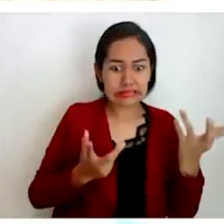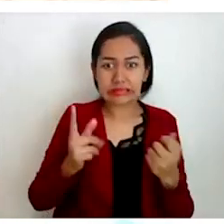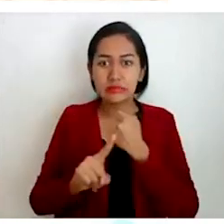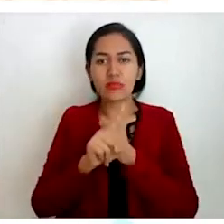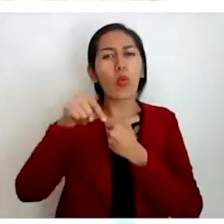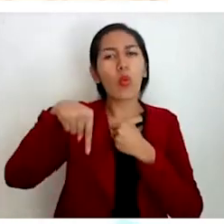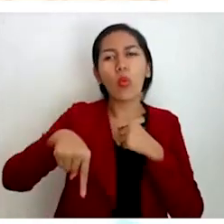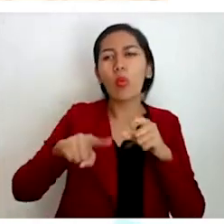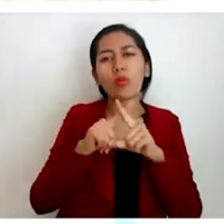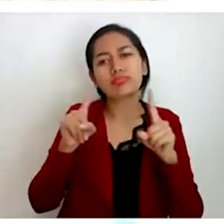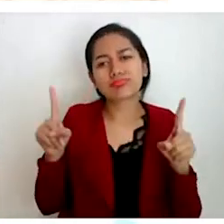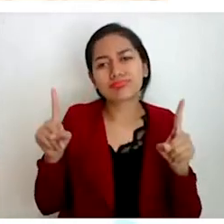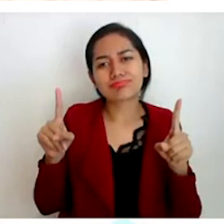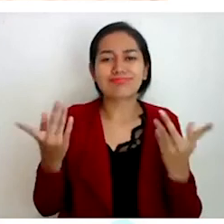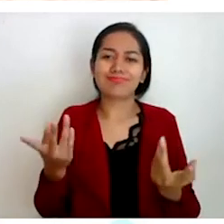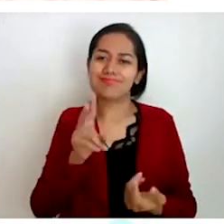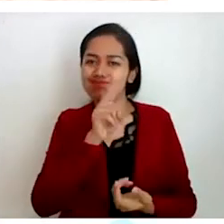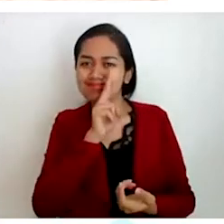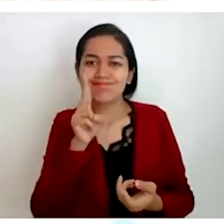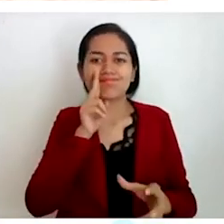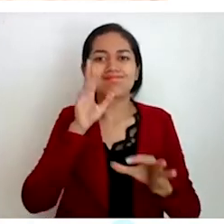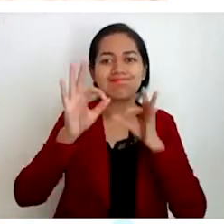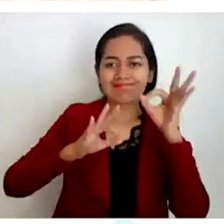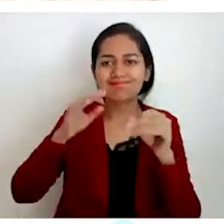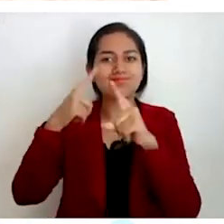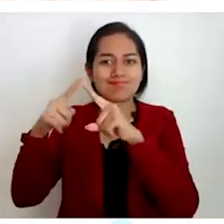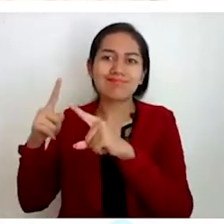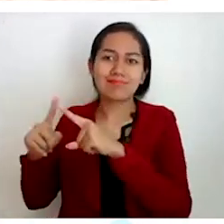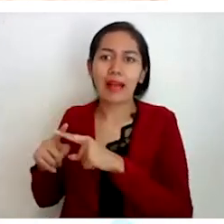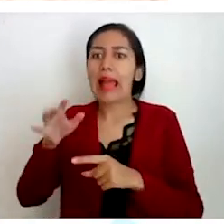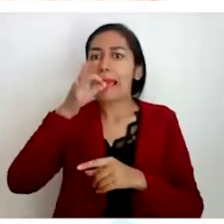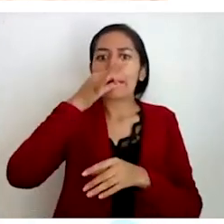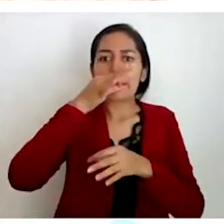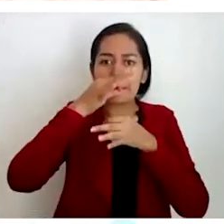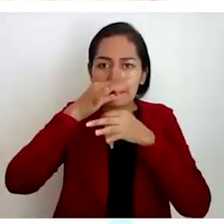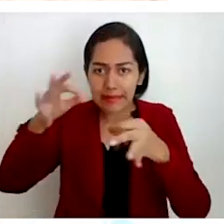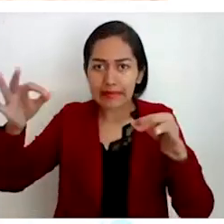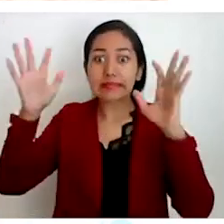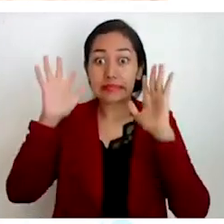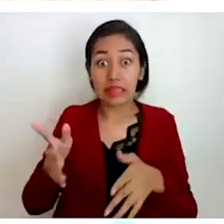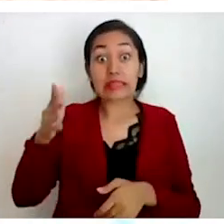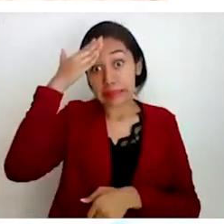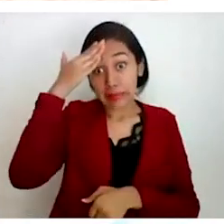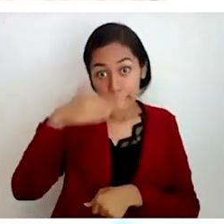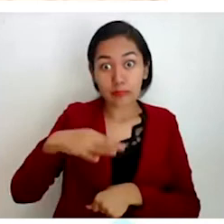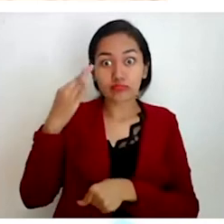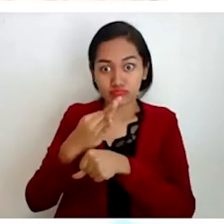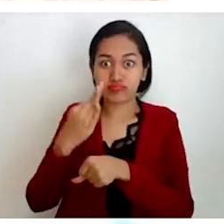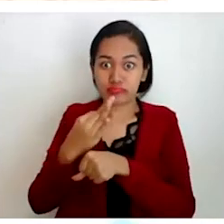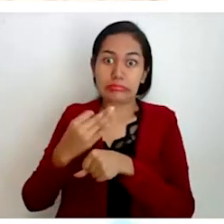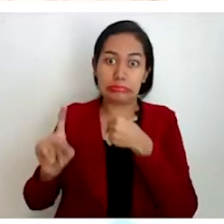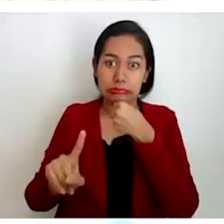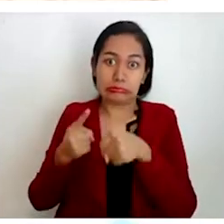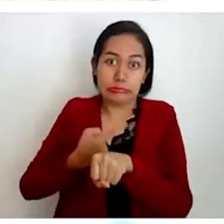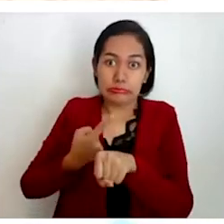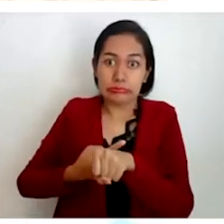pues eso está más que analizado y sabemos que sí hay mediaciones, que intervienen estos medios